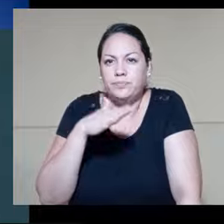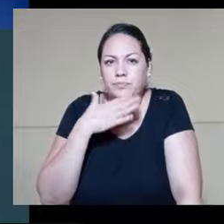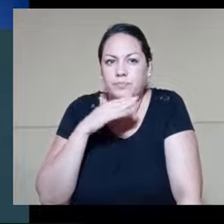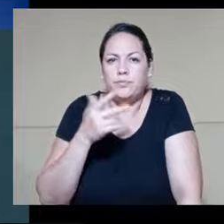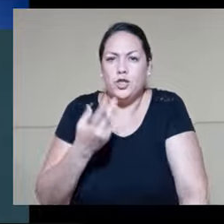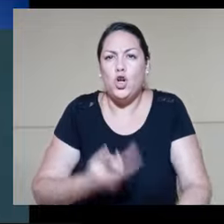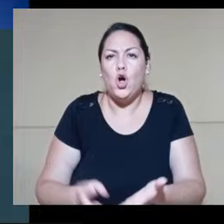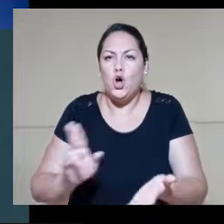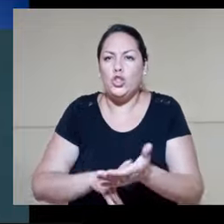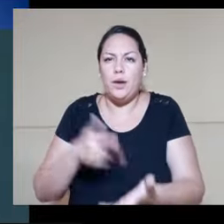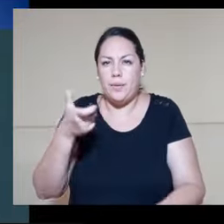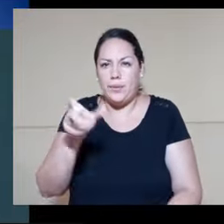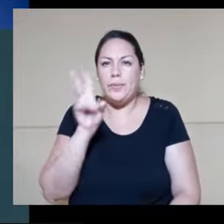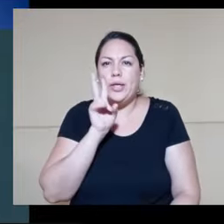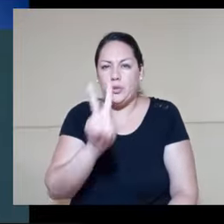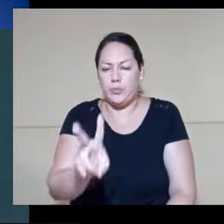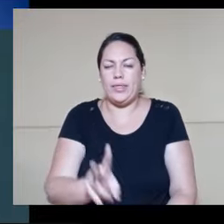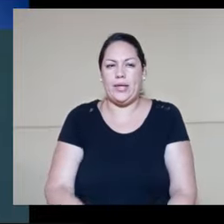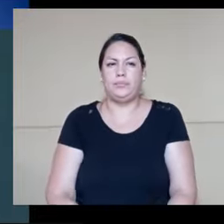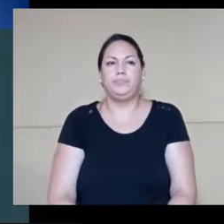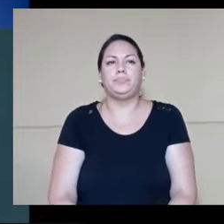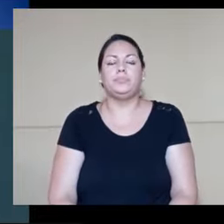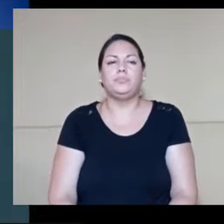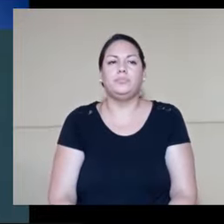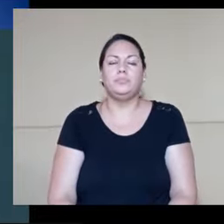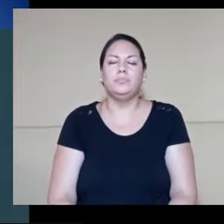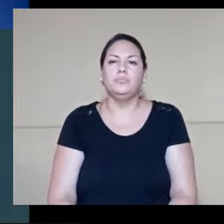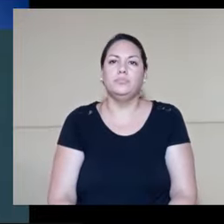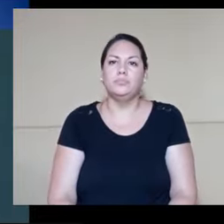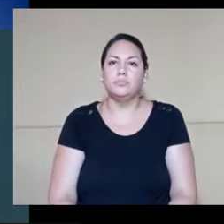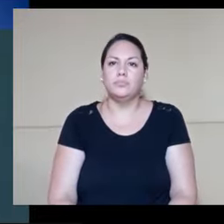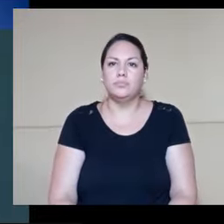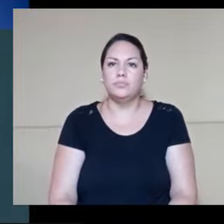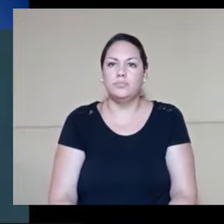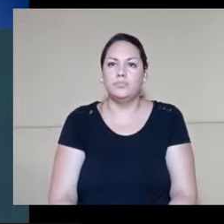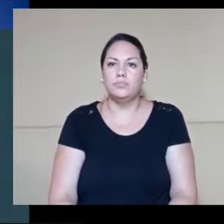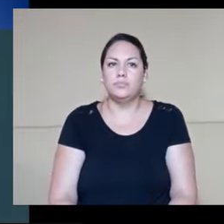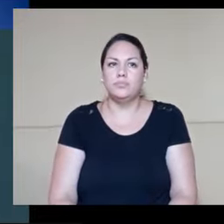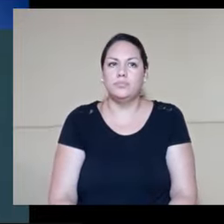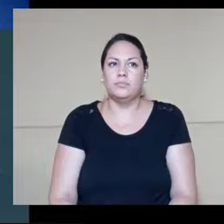Sí, profe. Sí, profe. ¿Quieren que la vuelva a poner?